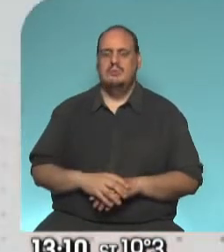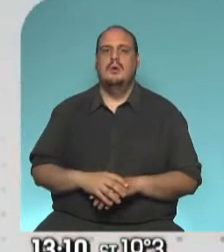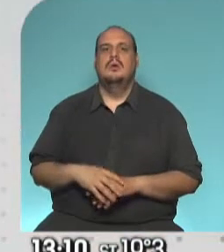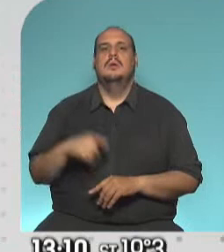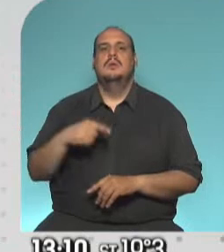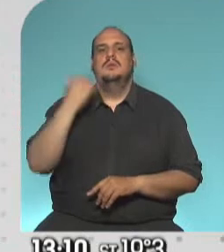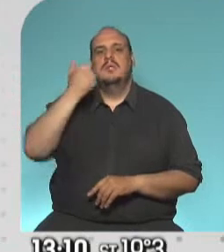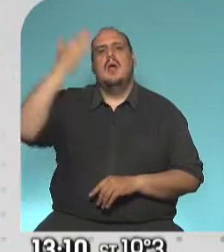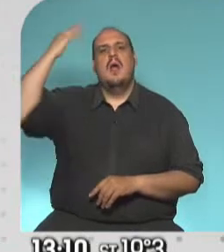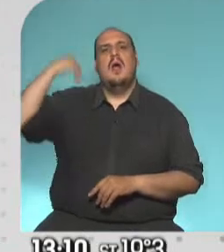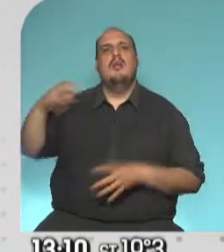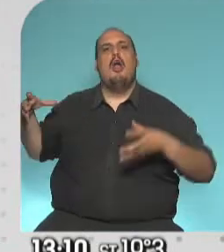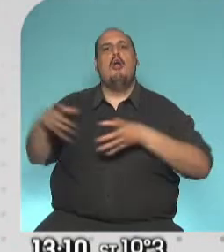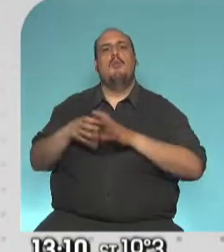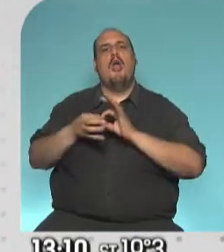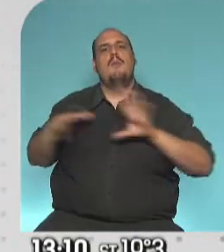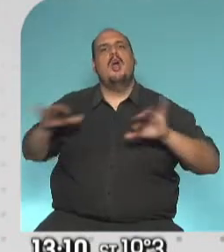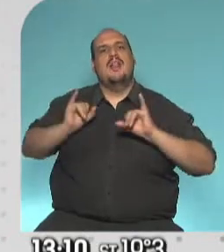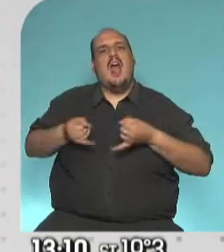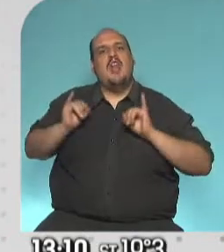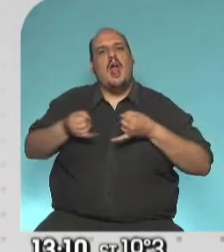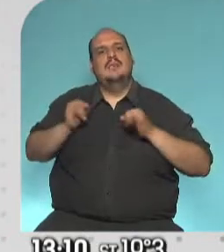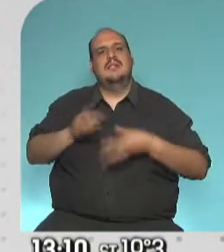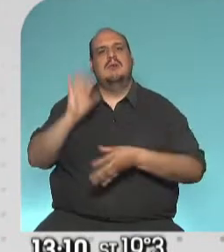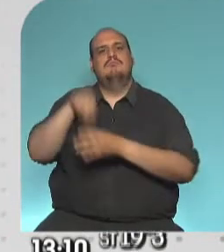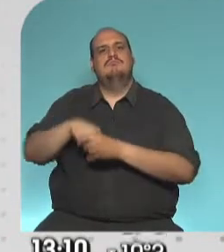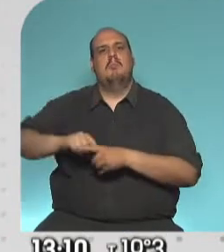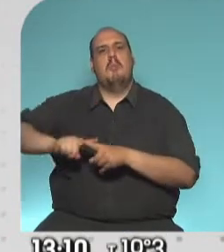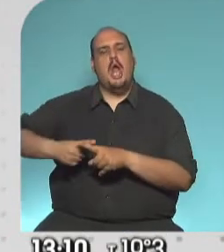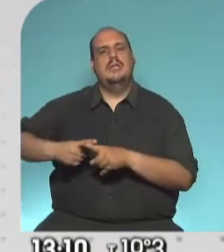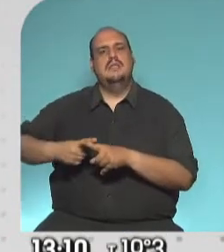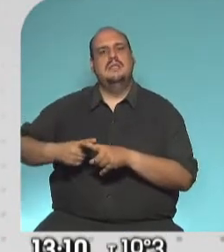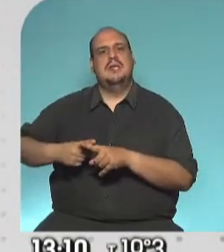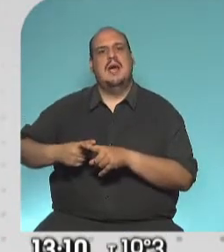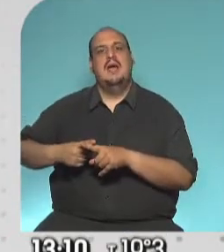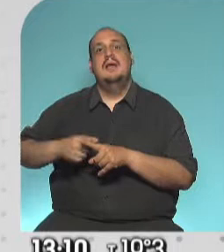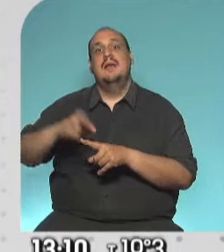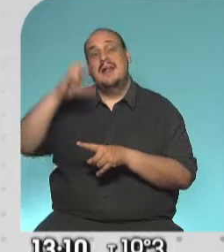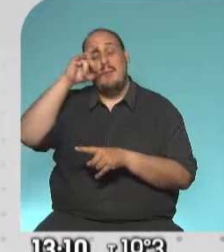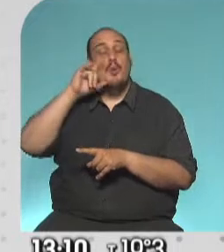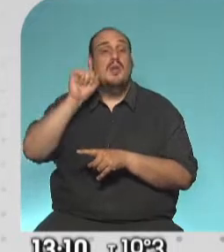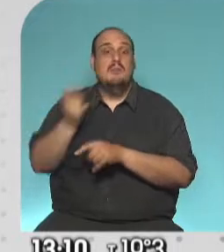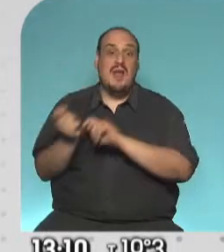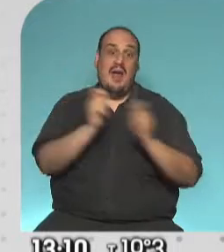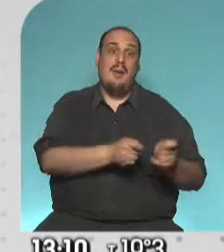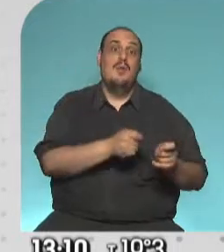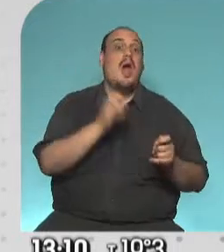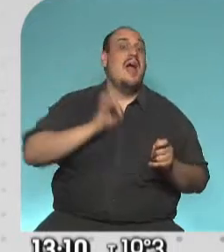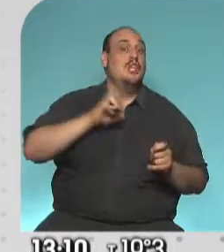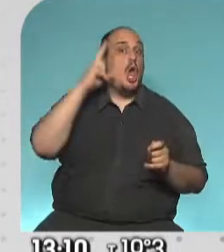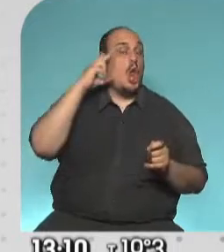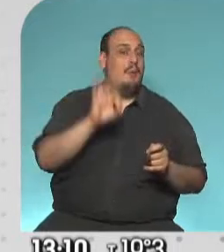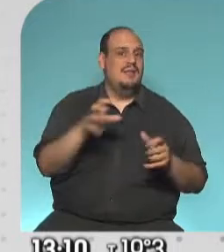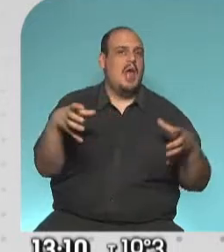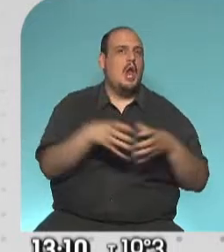un pasado demócrata durante su adolescencia, que ingresó a la política recién con los republicanos en los años 90. Es conocido por